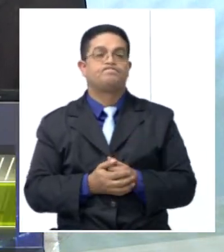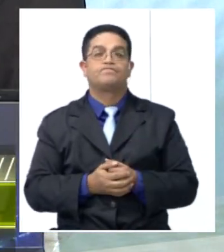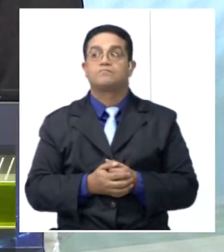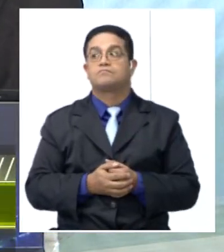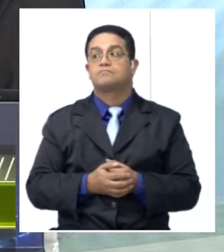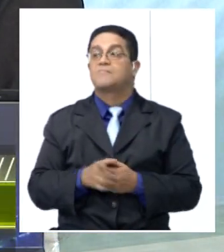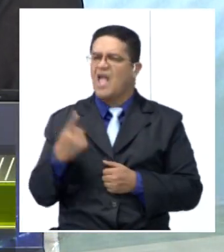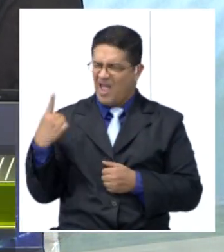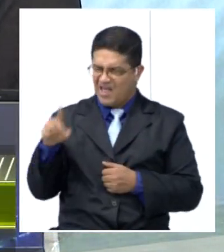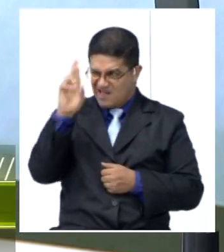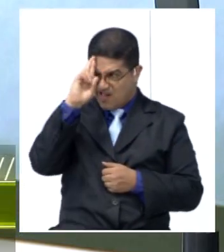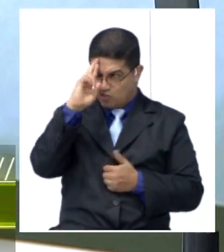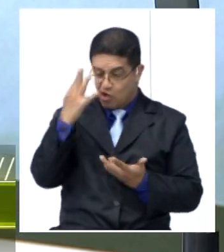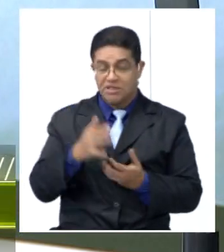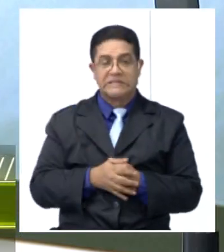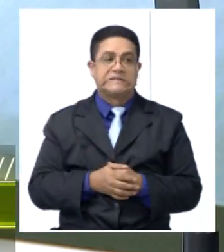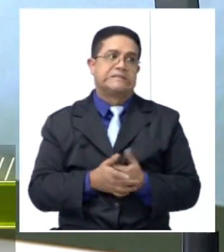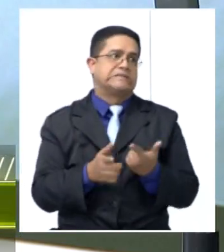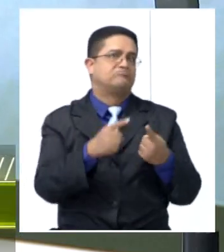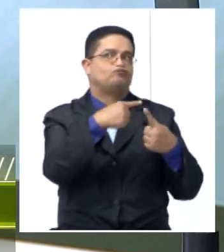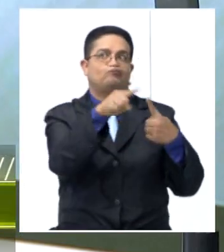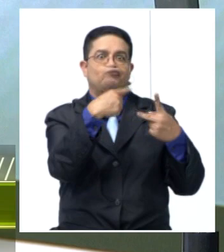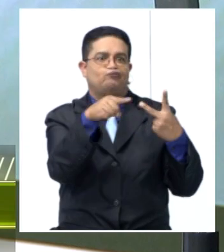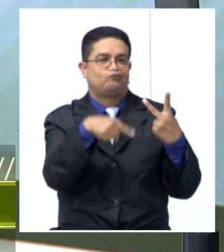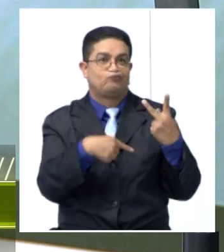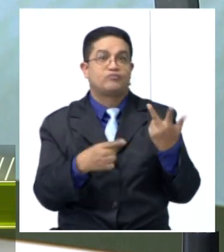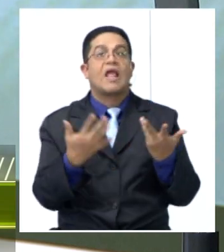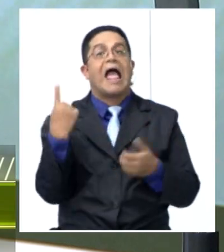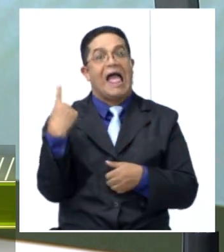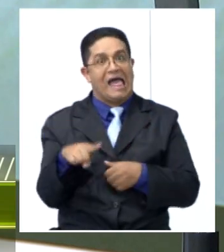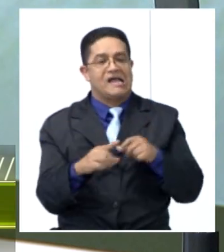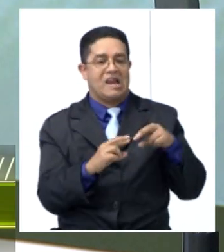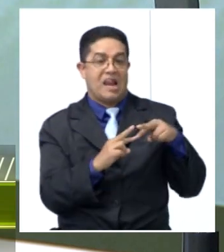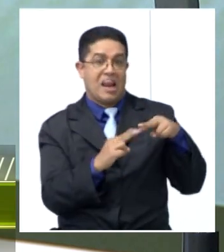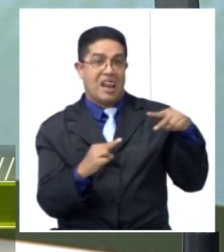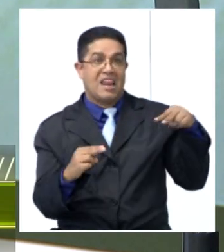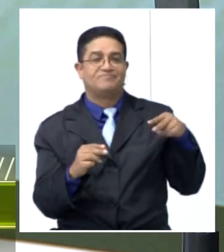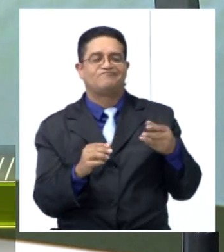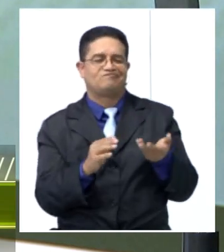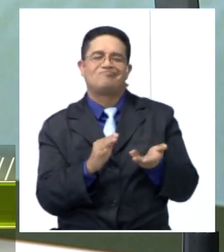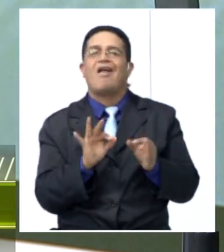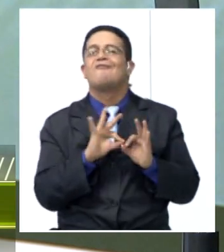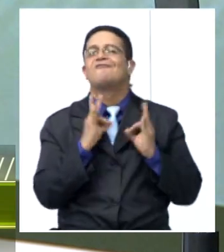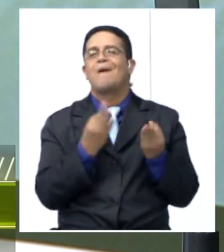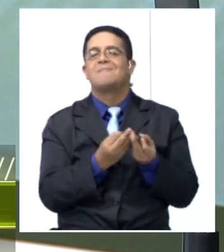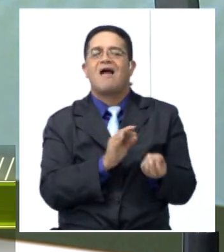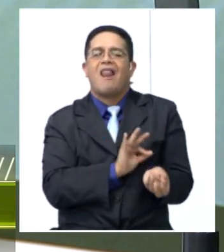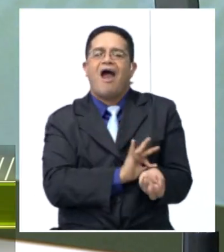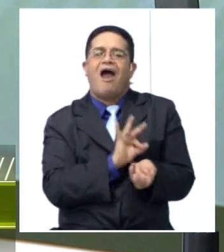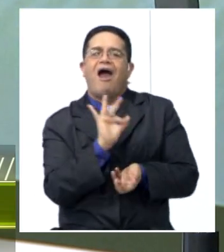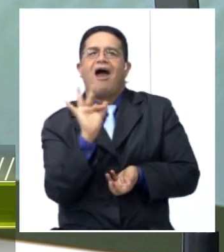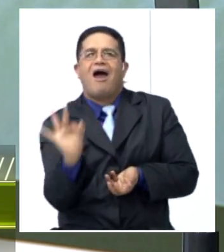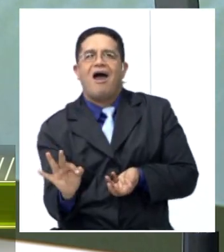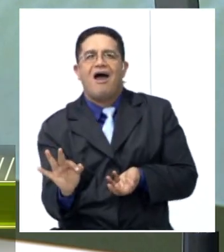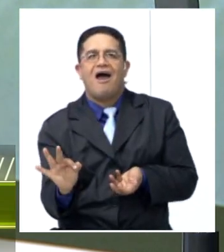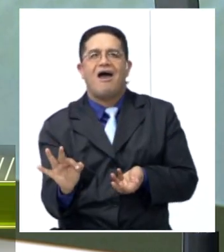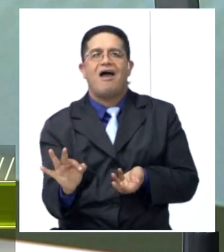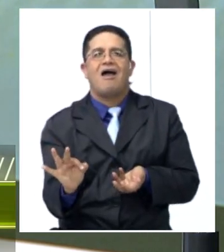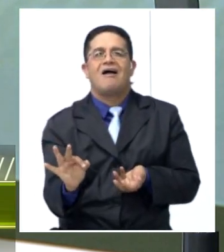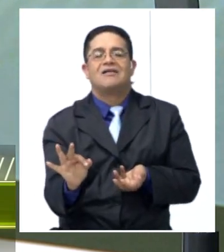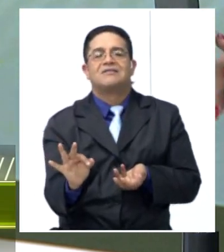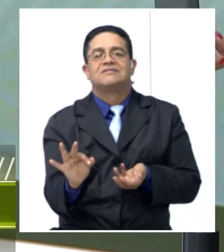causas específicas? las causas son múltiples, fíjate, hay causas genéticas o la heredabilidad genética, tienes que tener